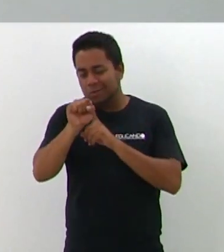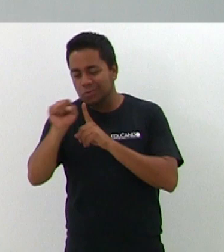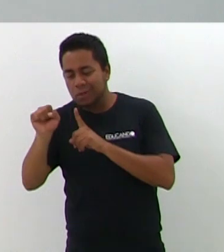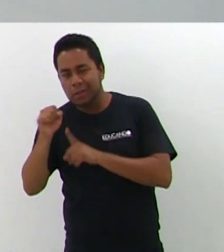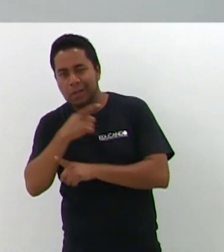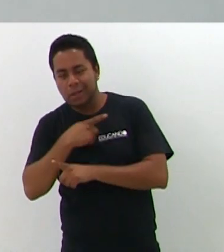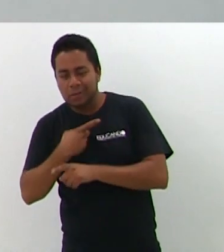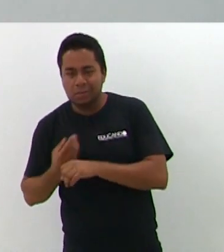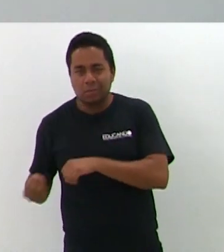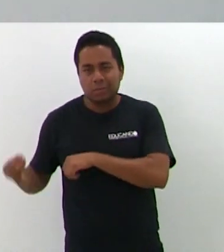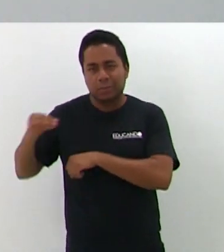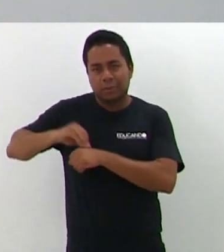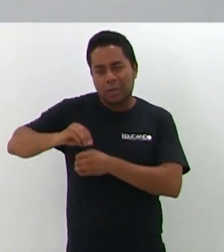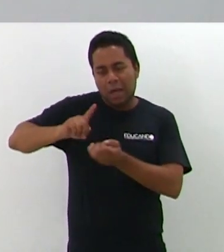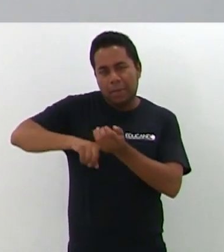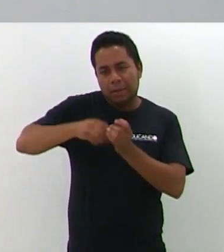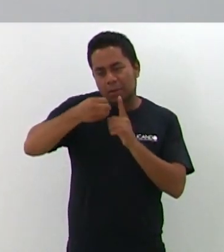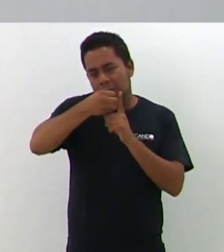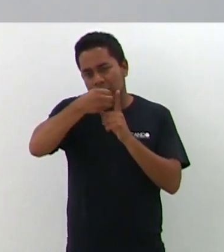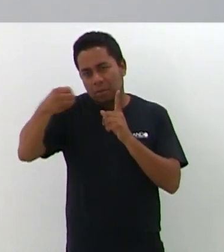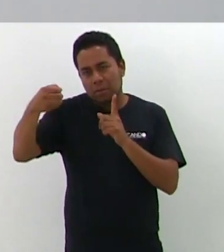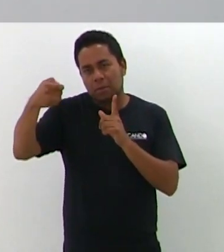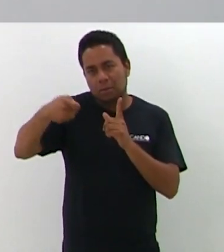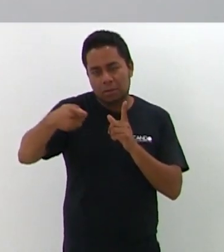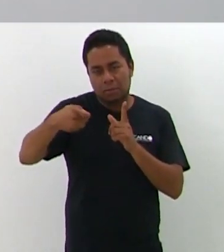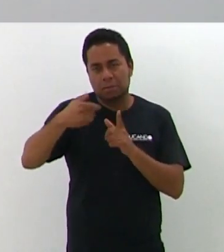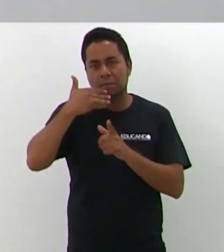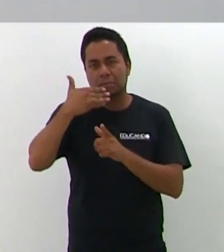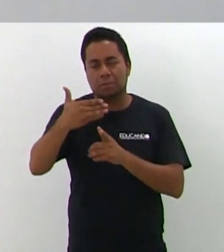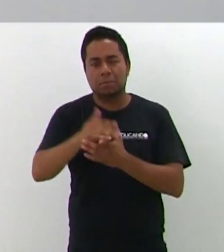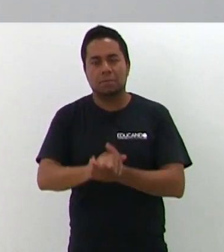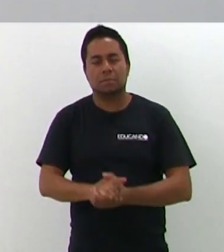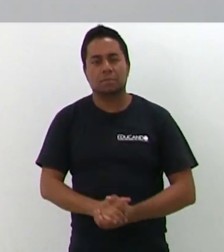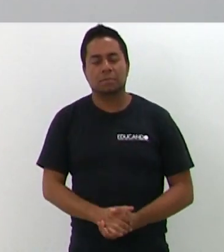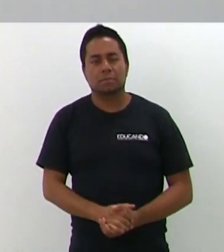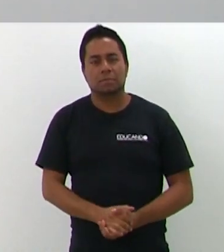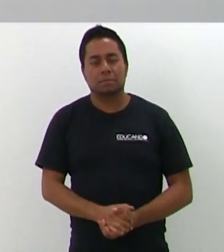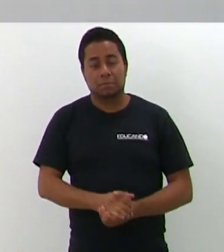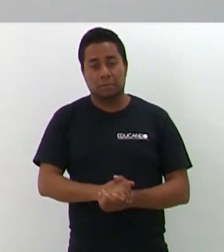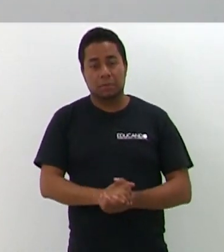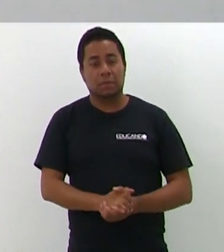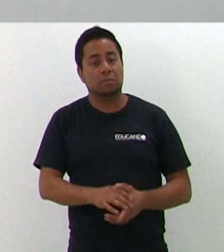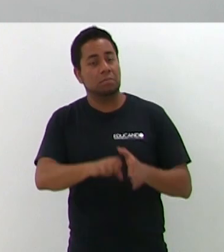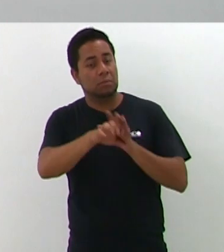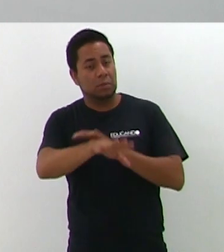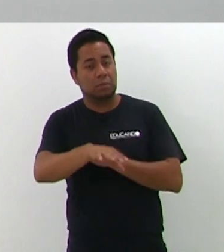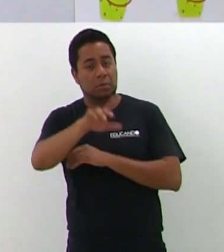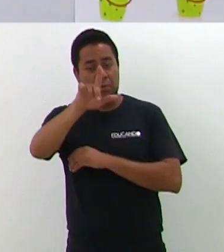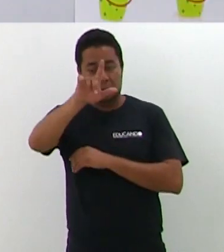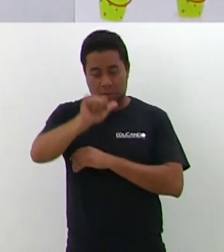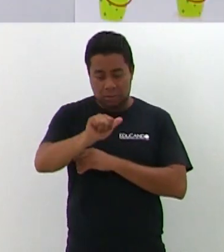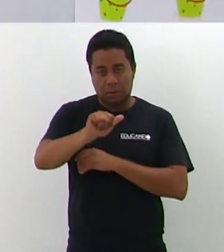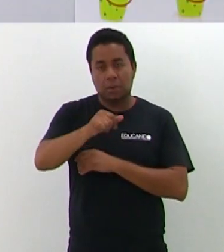primero que tenemos que nombrar en una oración. Bien. La niña